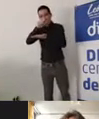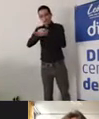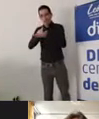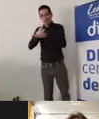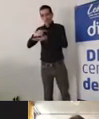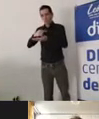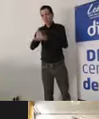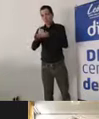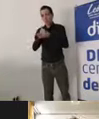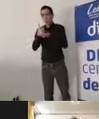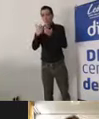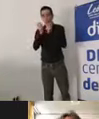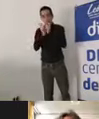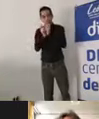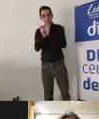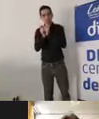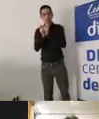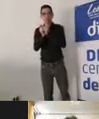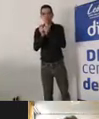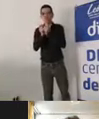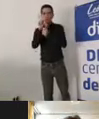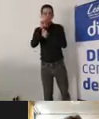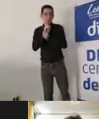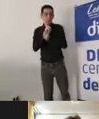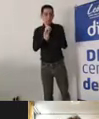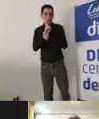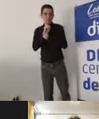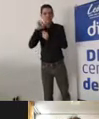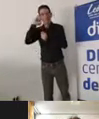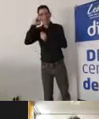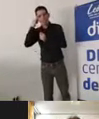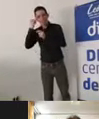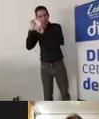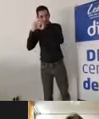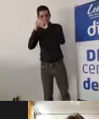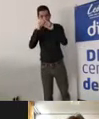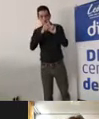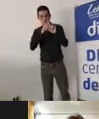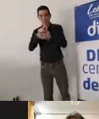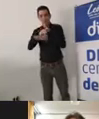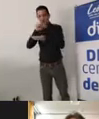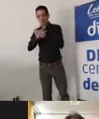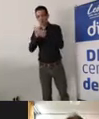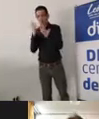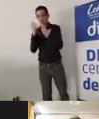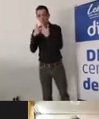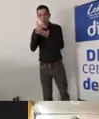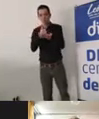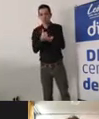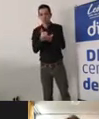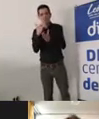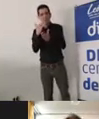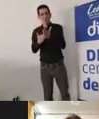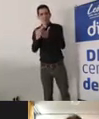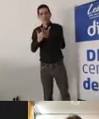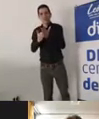grupos étnicos, y que tampoco era equitativa con las disparidades regionales, los jóvenes incluyeron una propuesta de